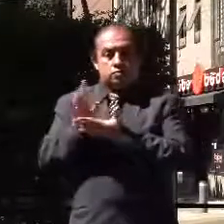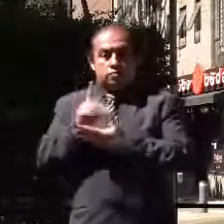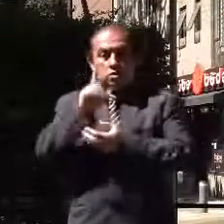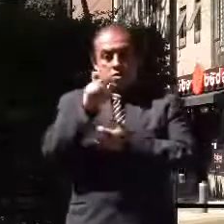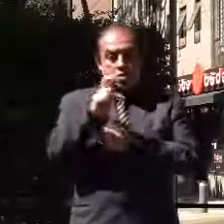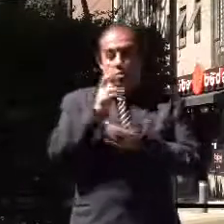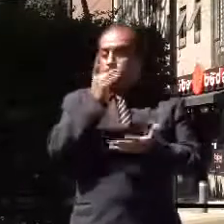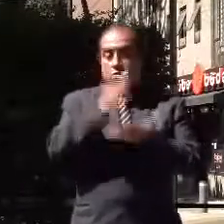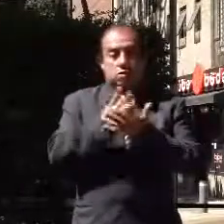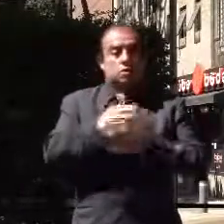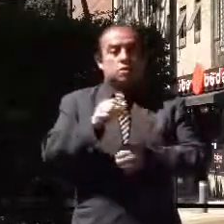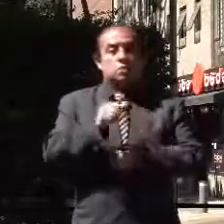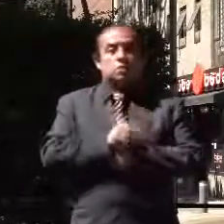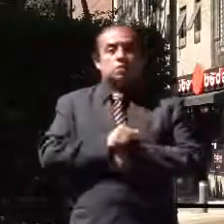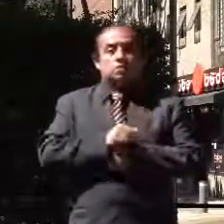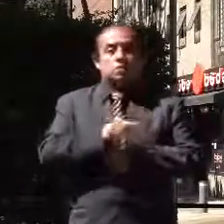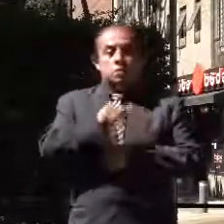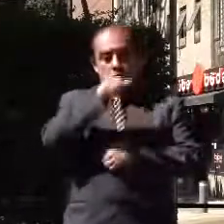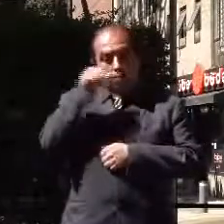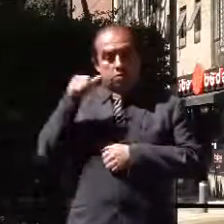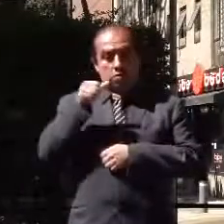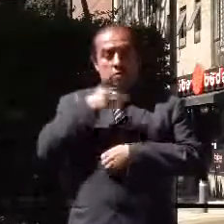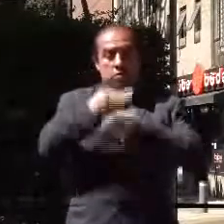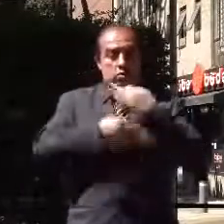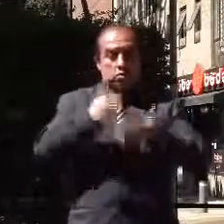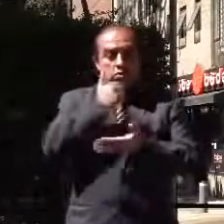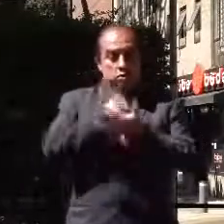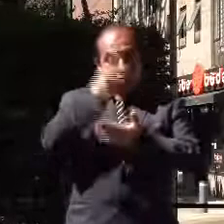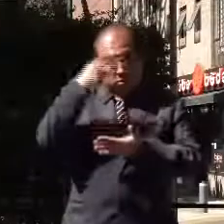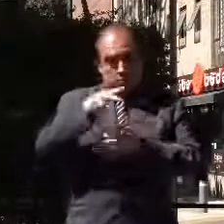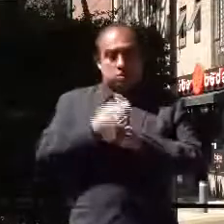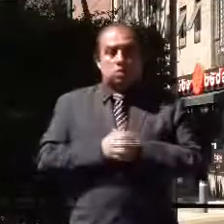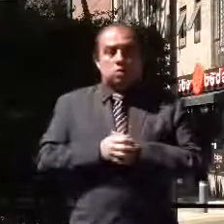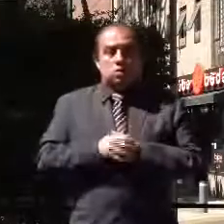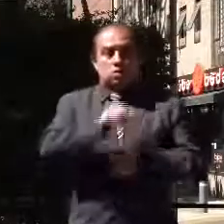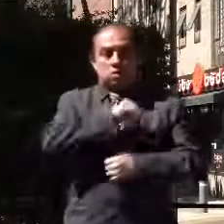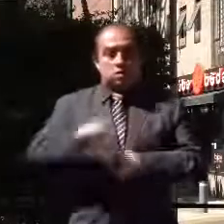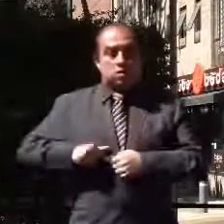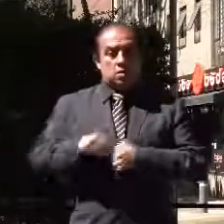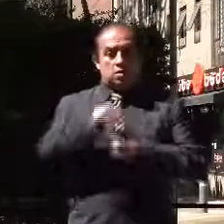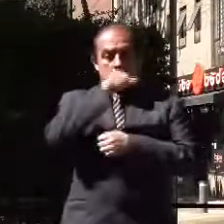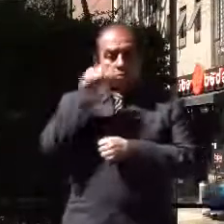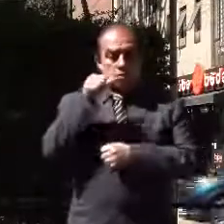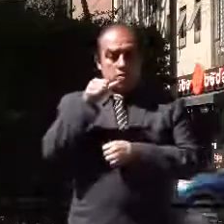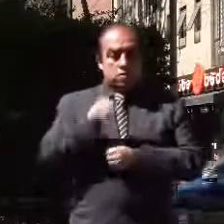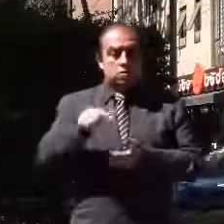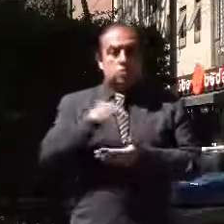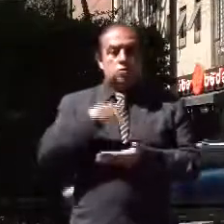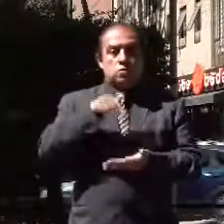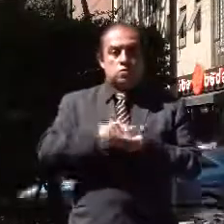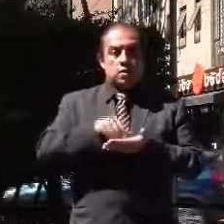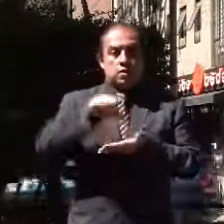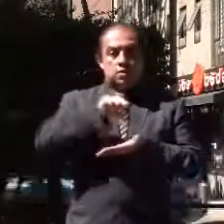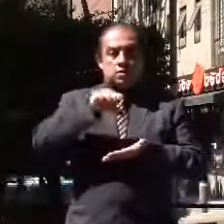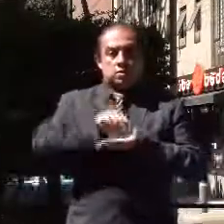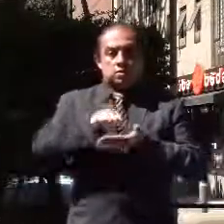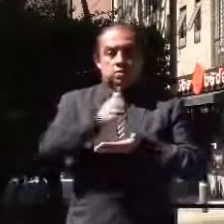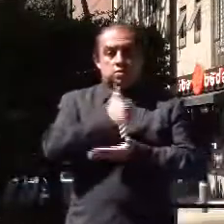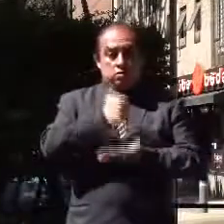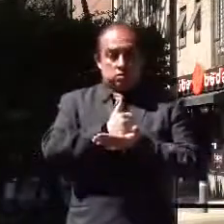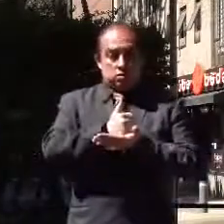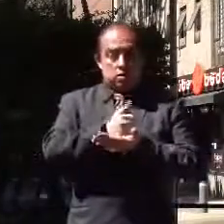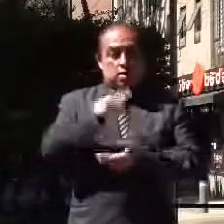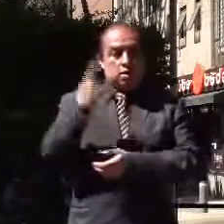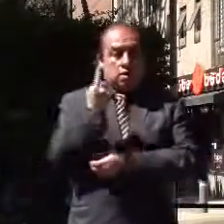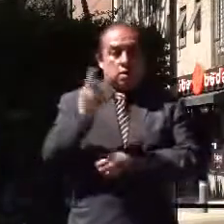solamente en Benito Juárez, sino en toda la Ciudad de México. Benito Juárez es un punto céntrico de la ciudad que le permite